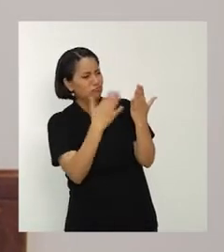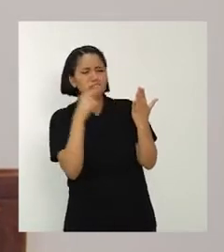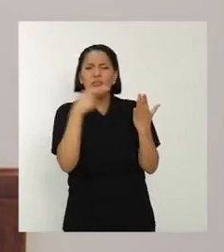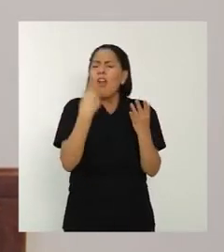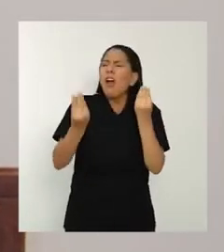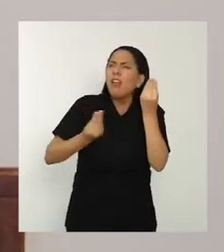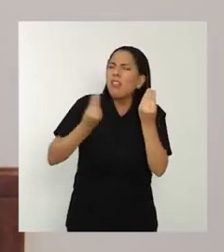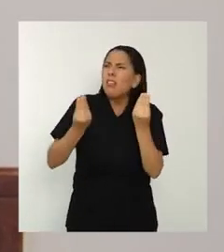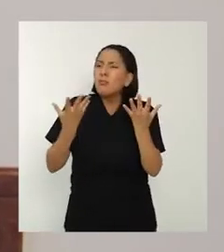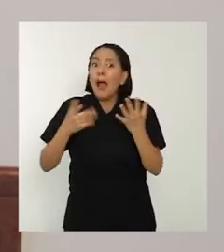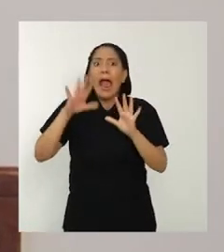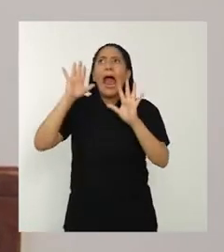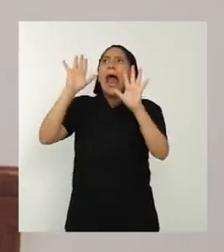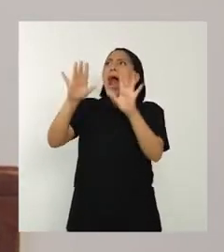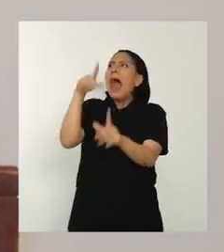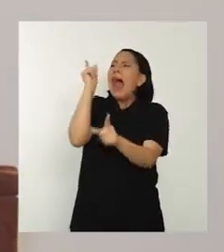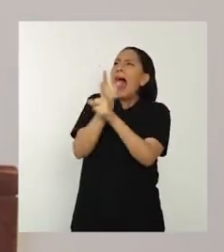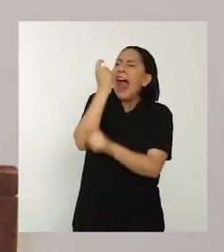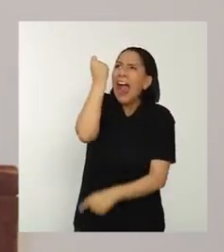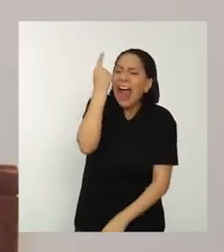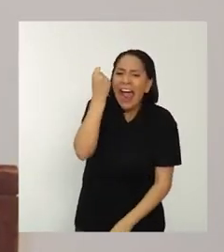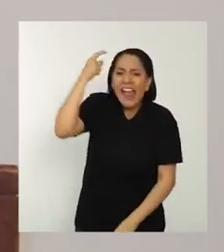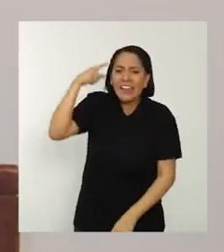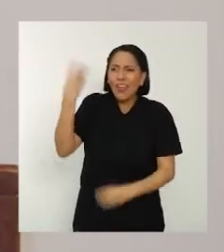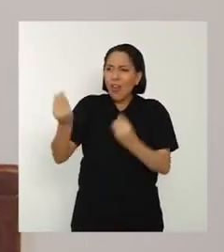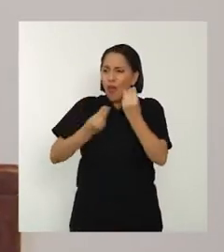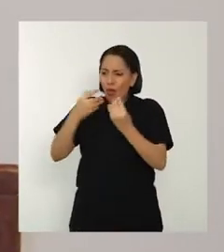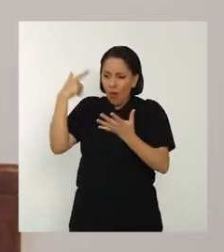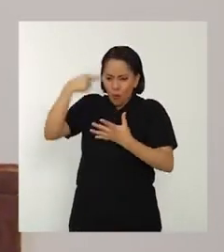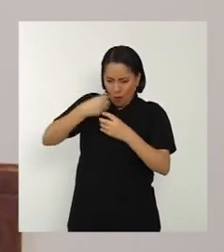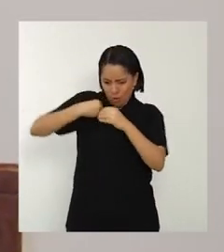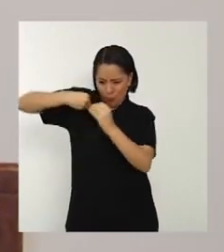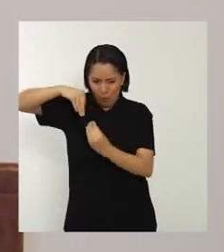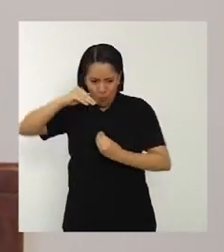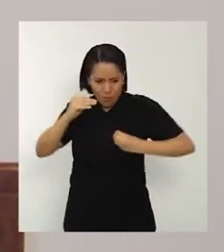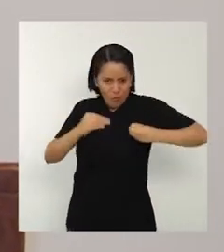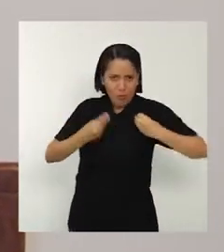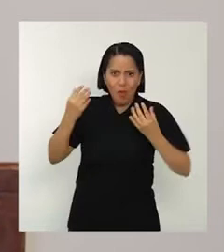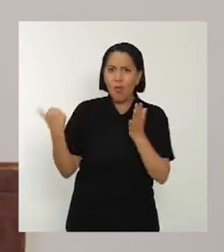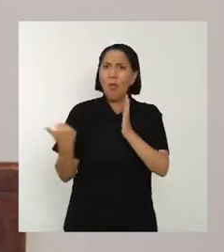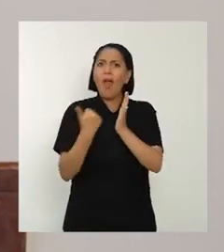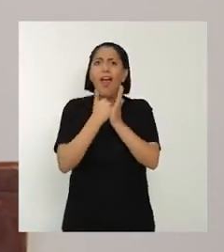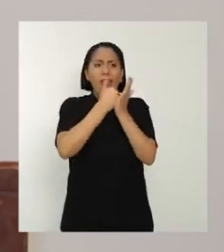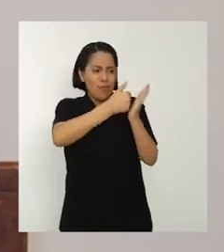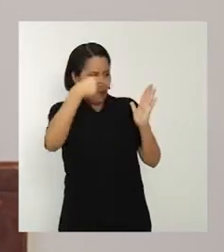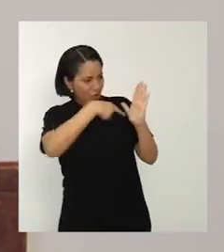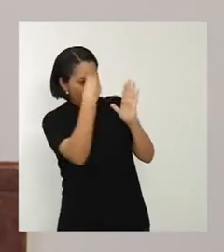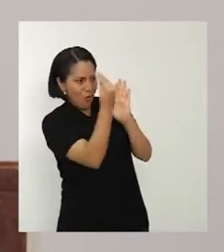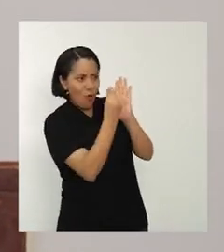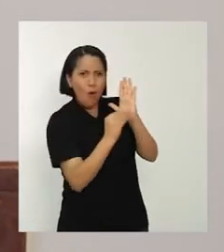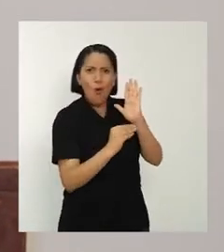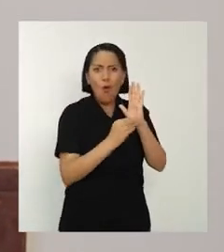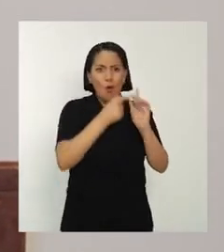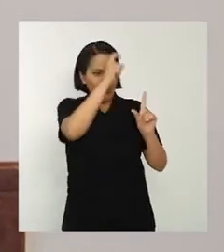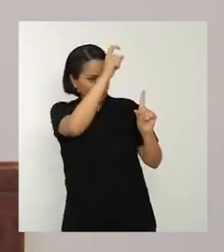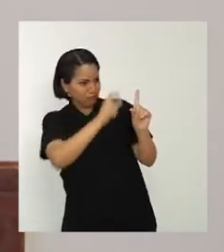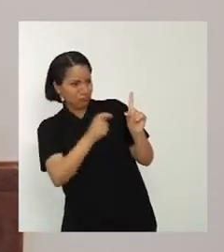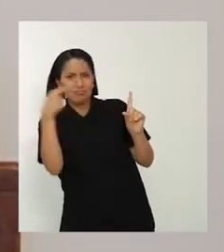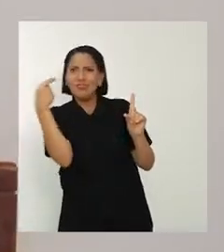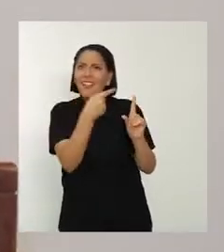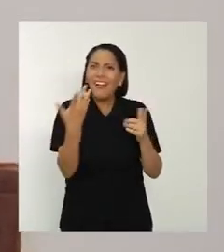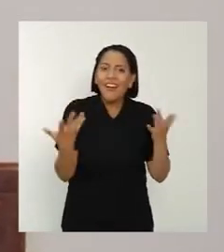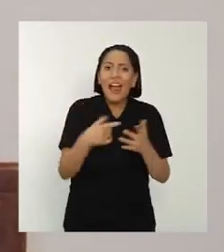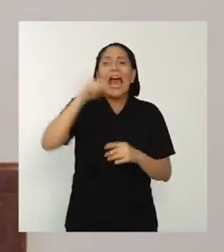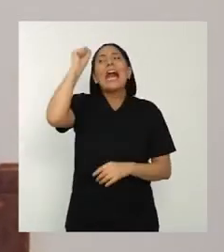con todos estos movimientos? ¡Ah! ¡Ya sé! Los estás utilizando para saber cómo moverte y ponerlos como base en la creación de